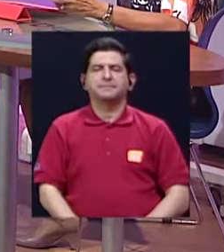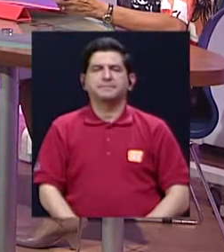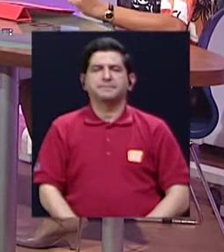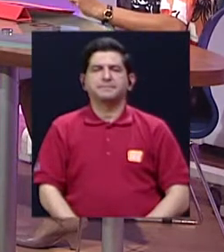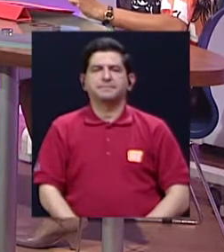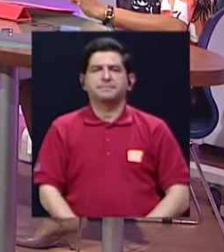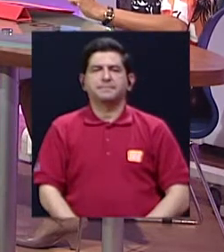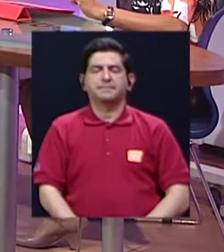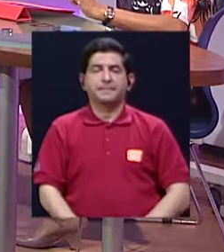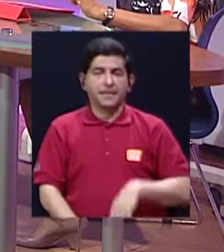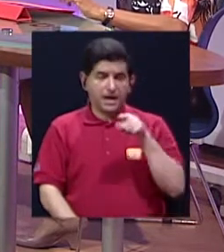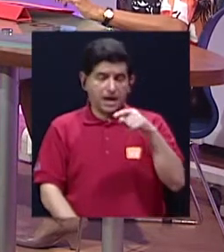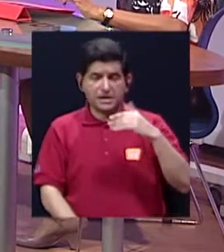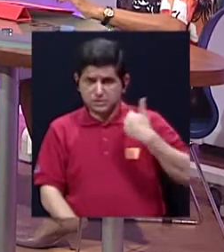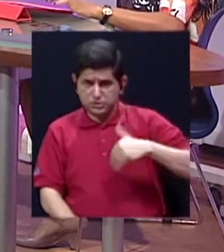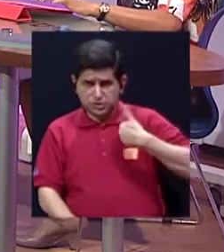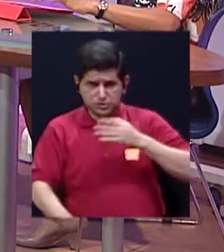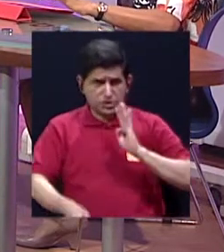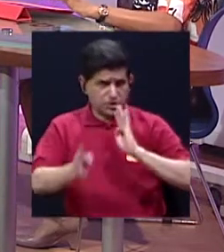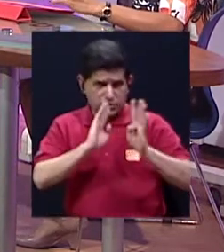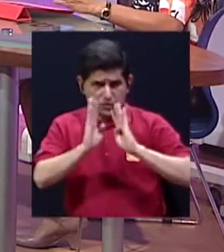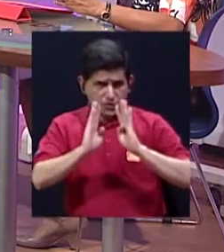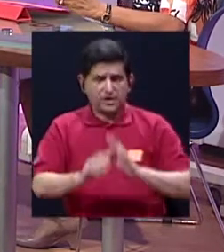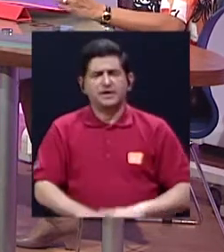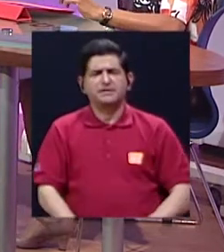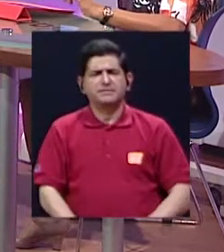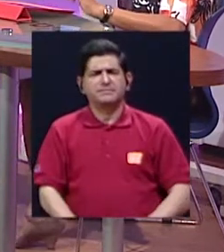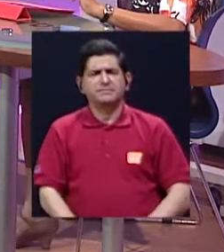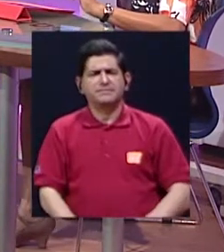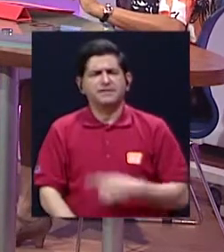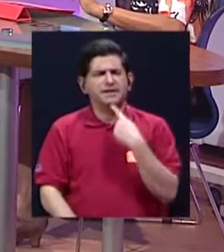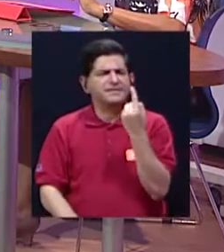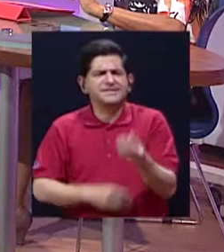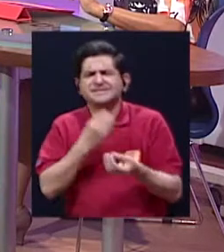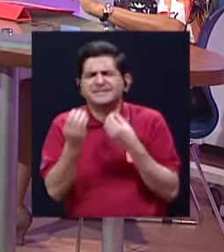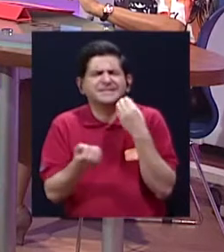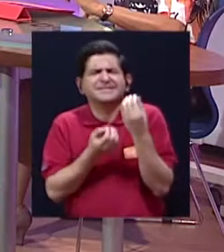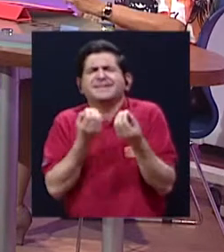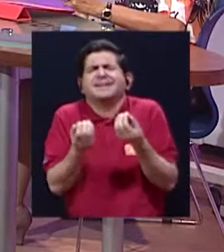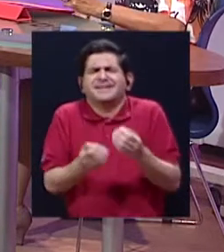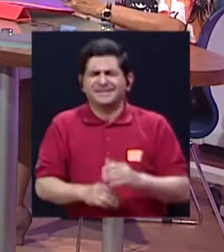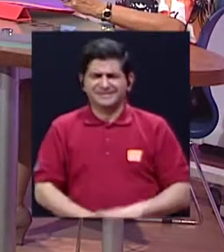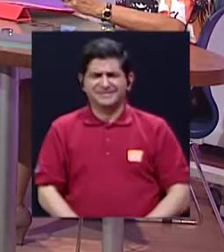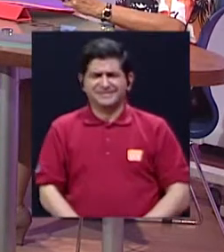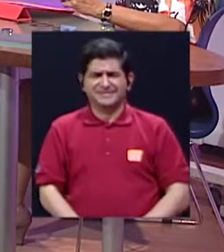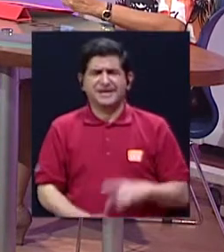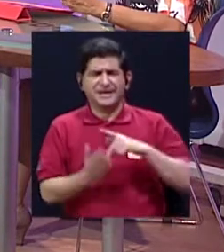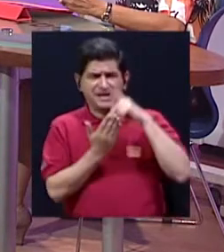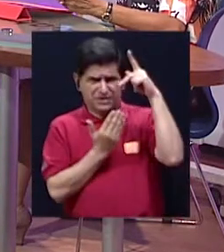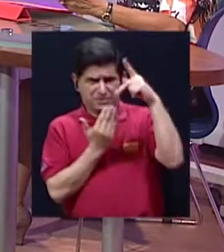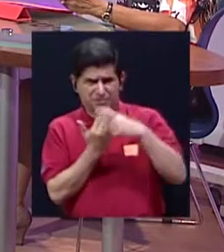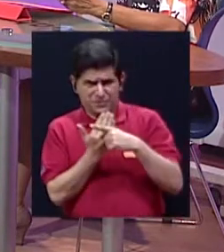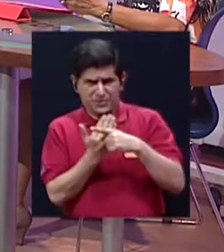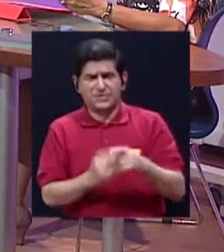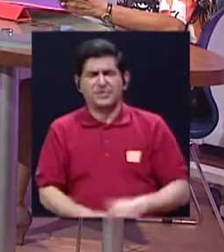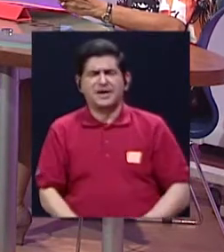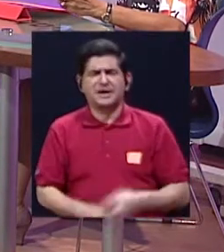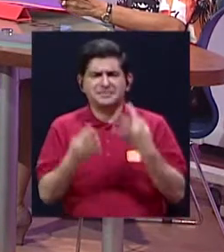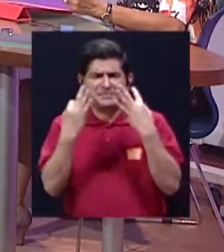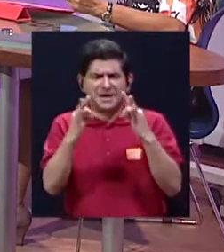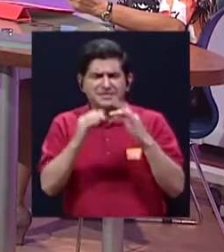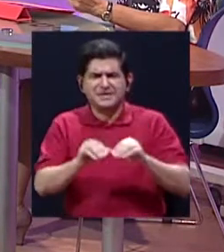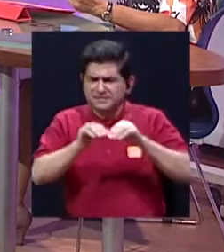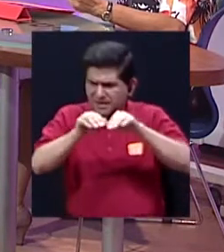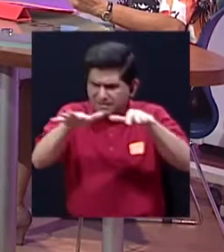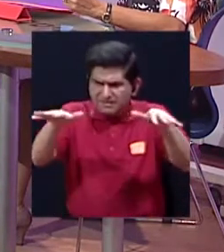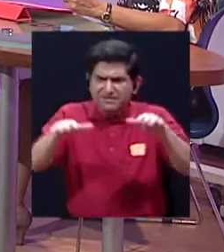Este otro señor que nos escribe nos dice cómo podemos hacer para llevar este programa. Quiero decirle que de parte